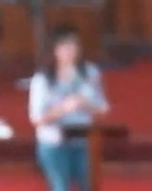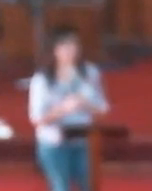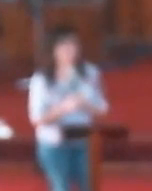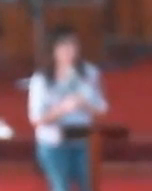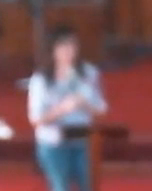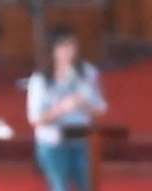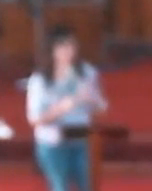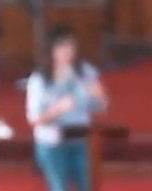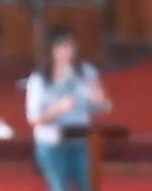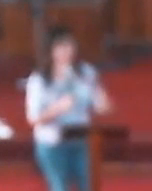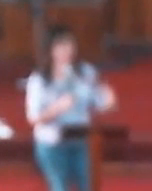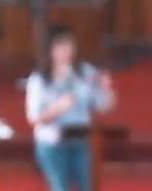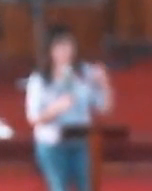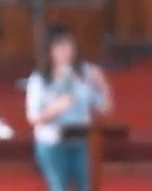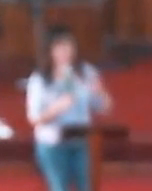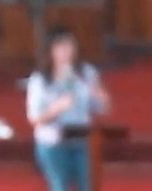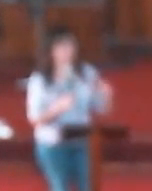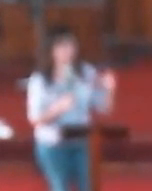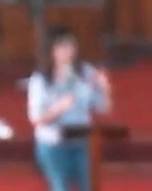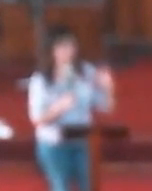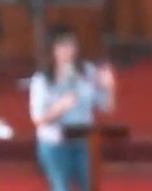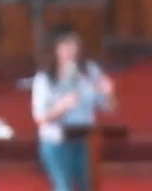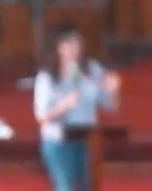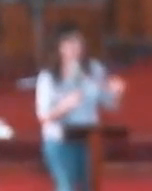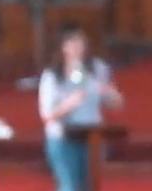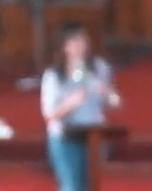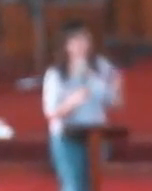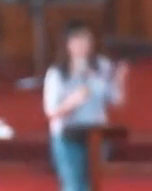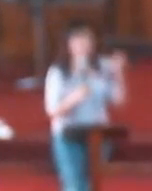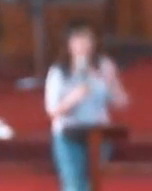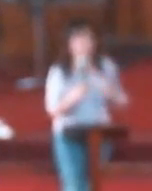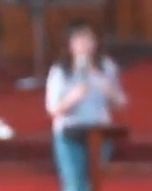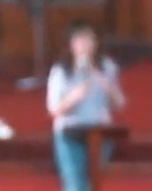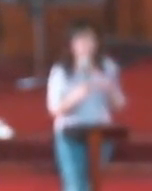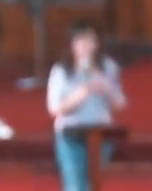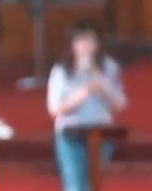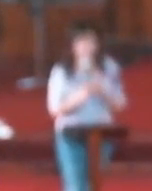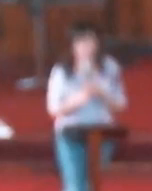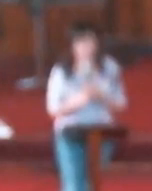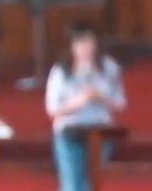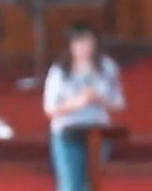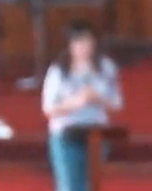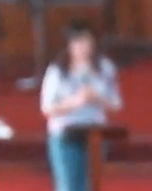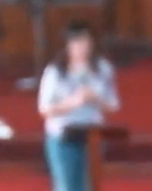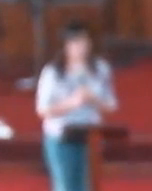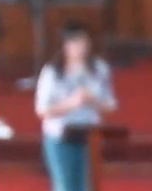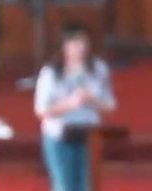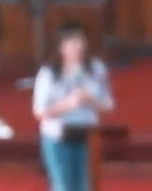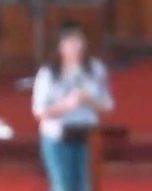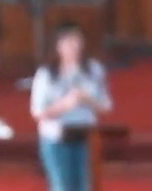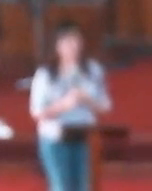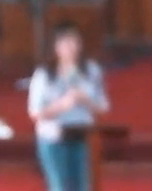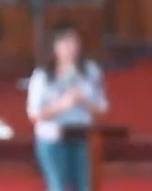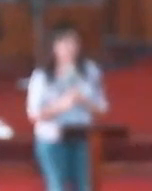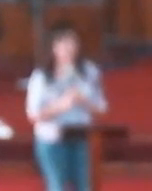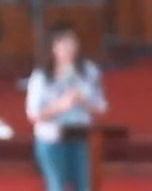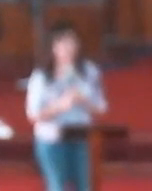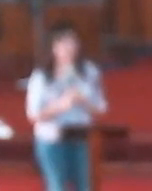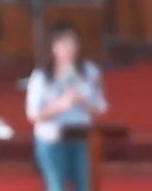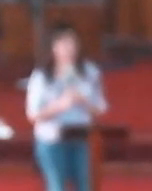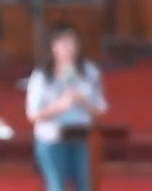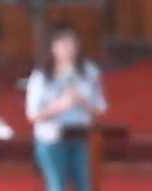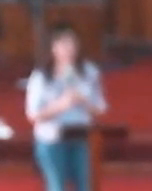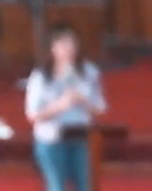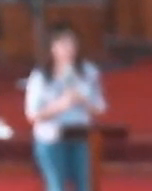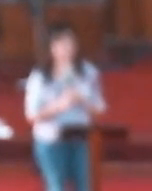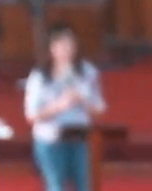ángel. And he was in the presence of the Lord in the temple, and he was with incense, and an angel appeared to him. Y el ángel le empieza a decir,